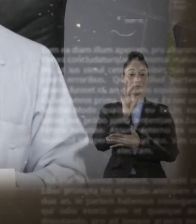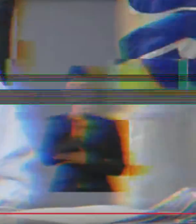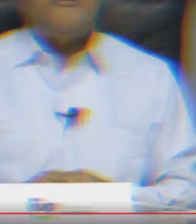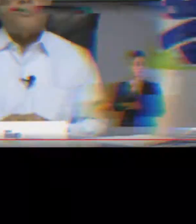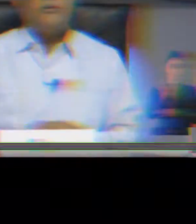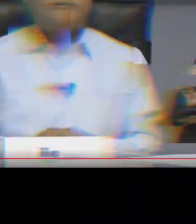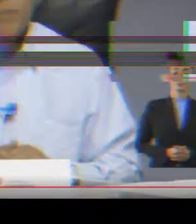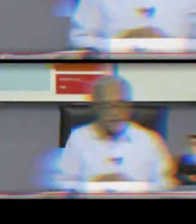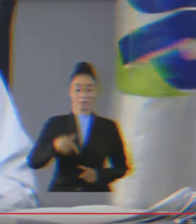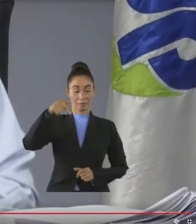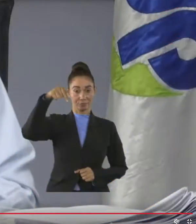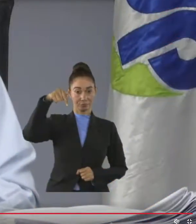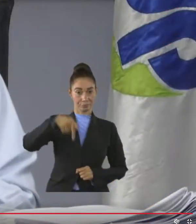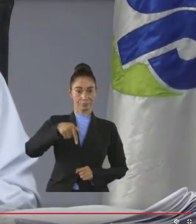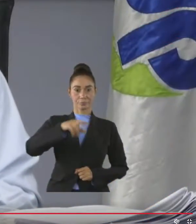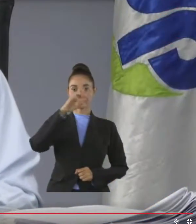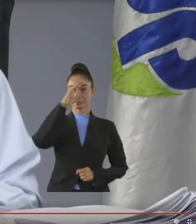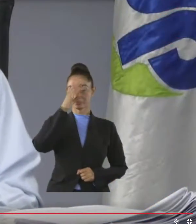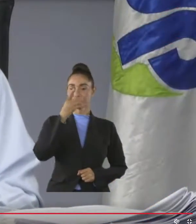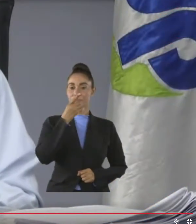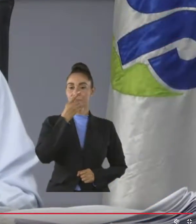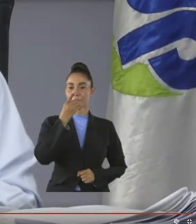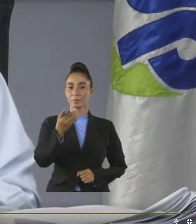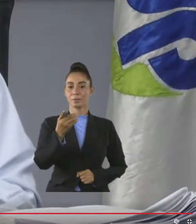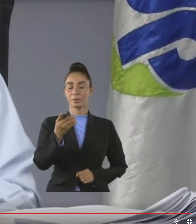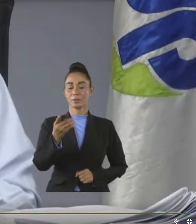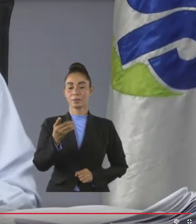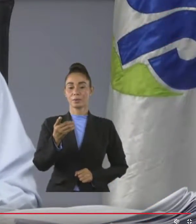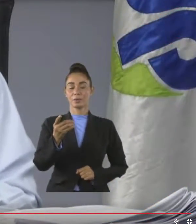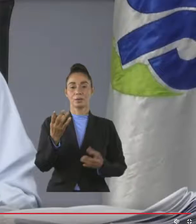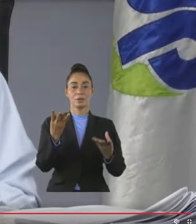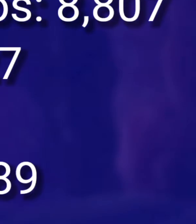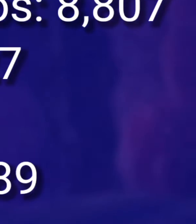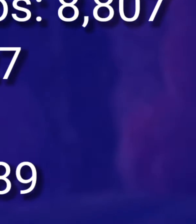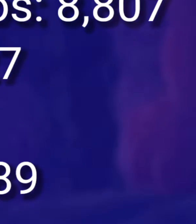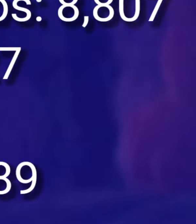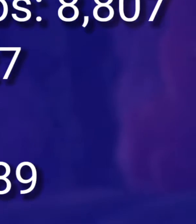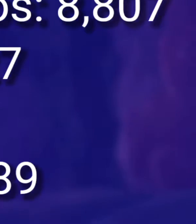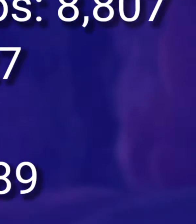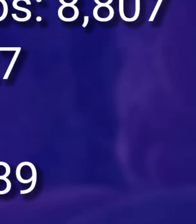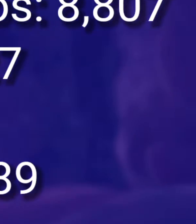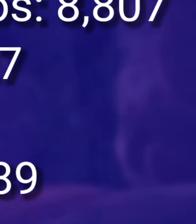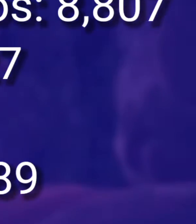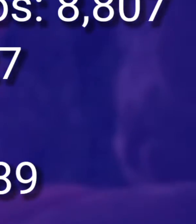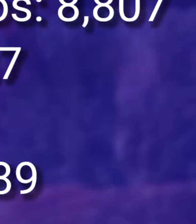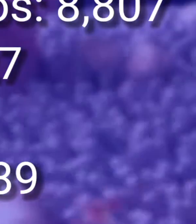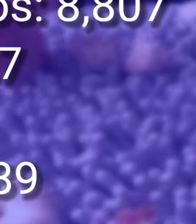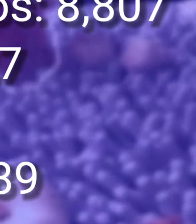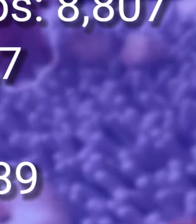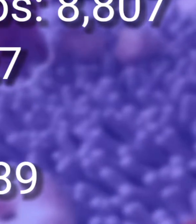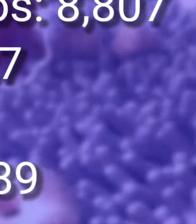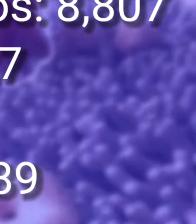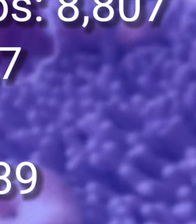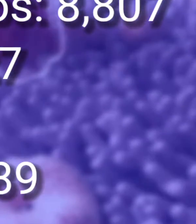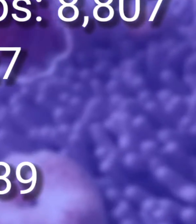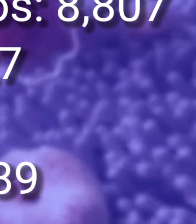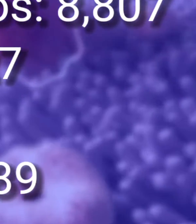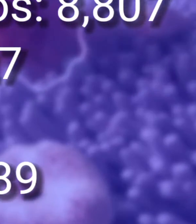En la República Dominicana, el número de casos confirmados ascendió a 8,807,